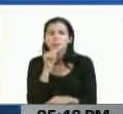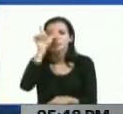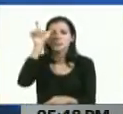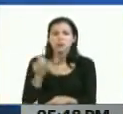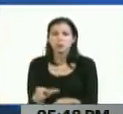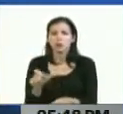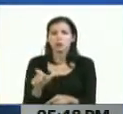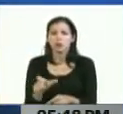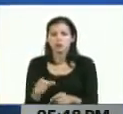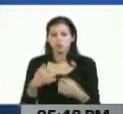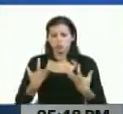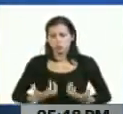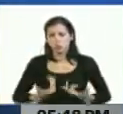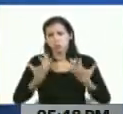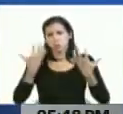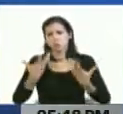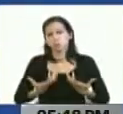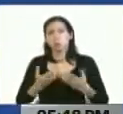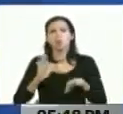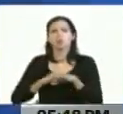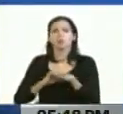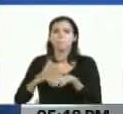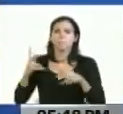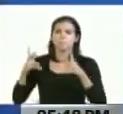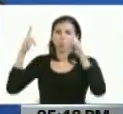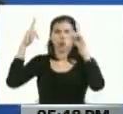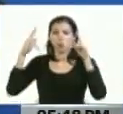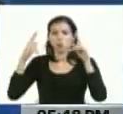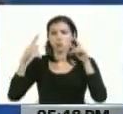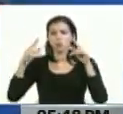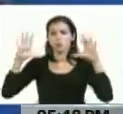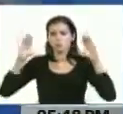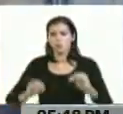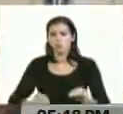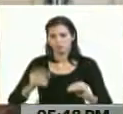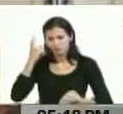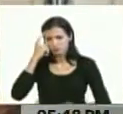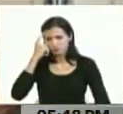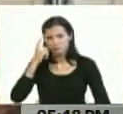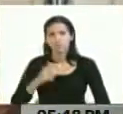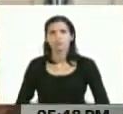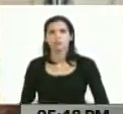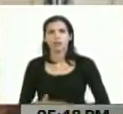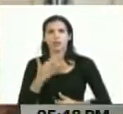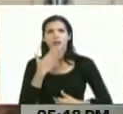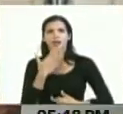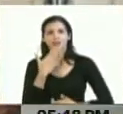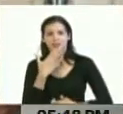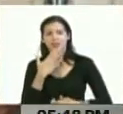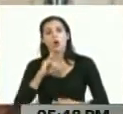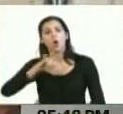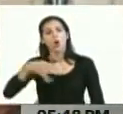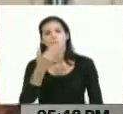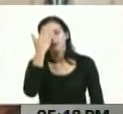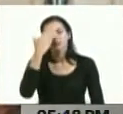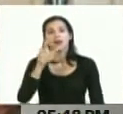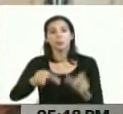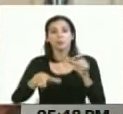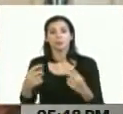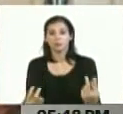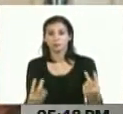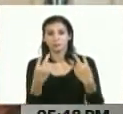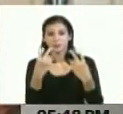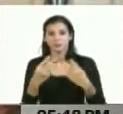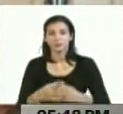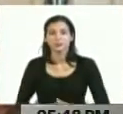herida en esa última acción de sabotaje. Le escuchamos. Bienvenido en 3 y 2. Buenas tardes. Gracias, Jordán. Y a todos aquellos camaradas